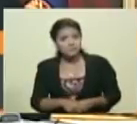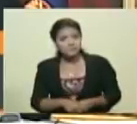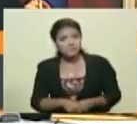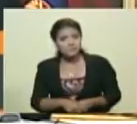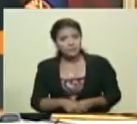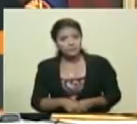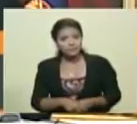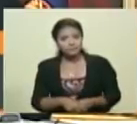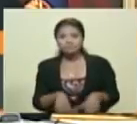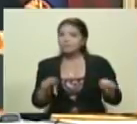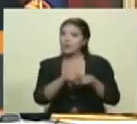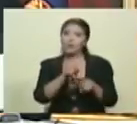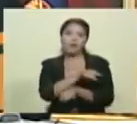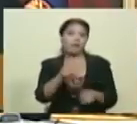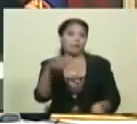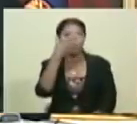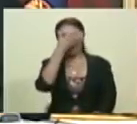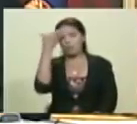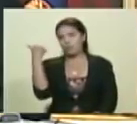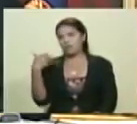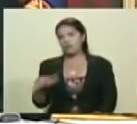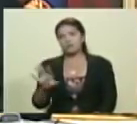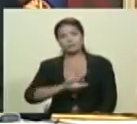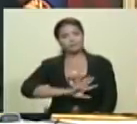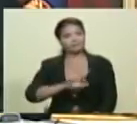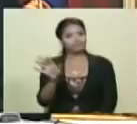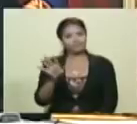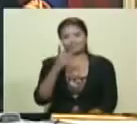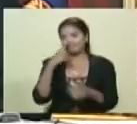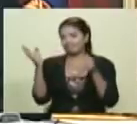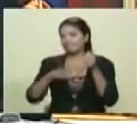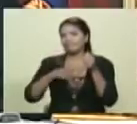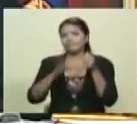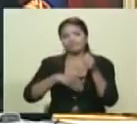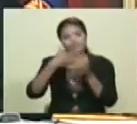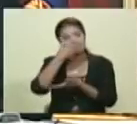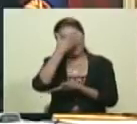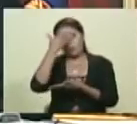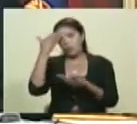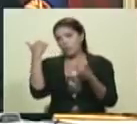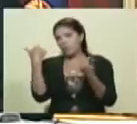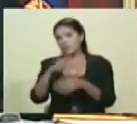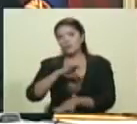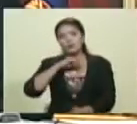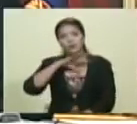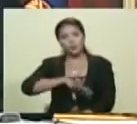Quedará como ellos, en el basural y en el olvido de la historia.